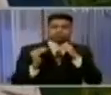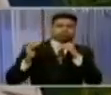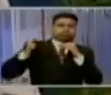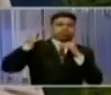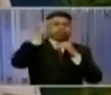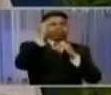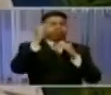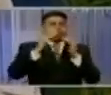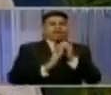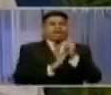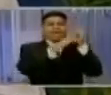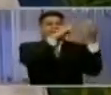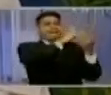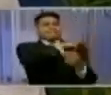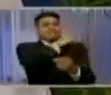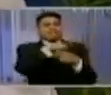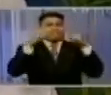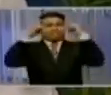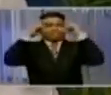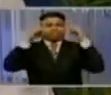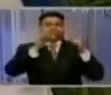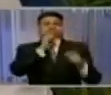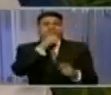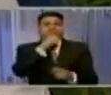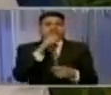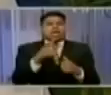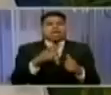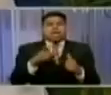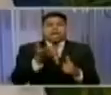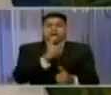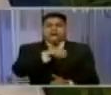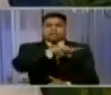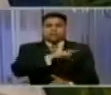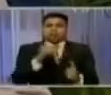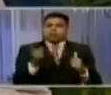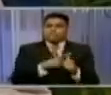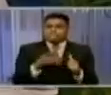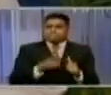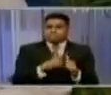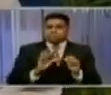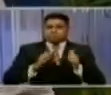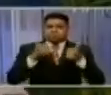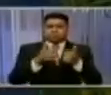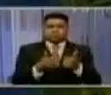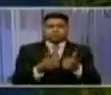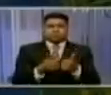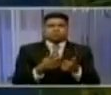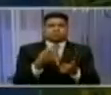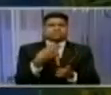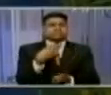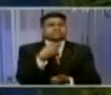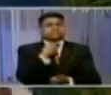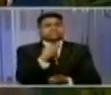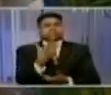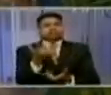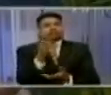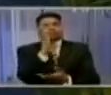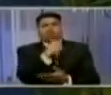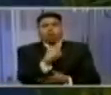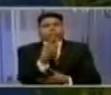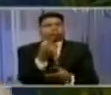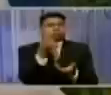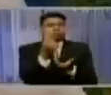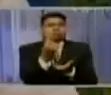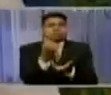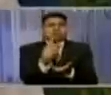venezolana, desde enero empezó a decir que no iba a haber presupuesto para la educación superior, que no iba a haber presupuesto para la